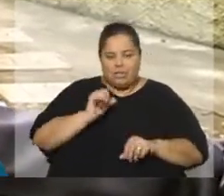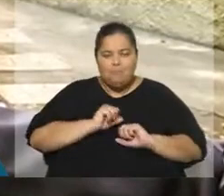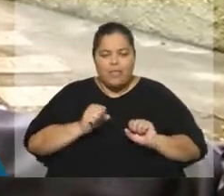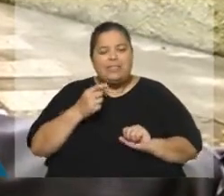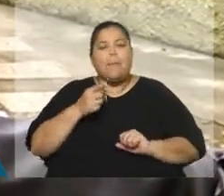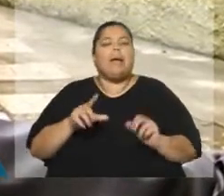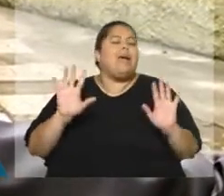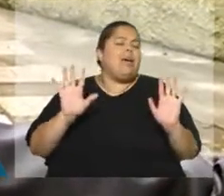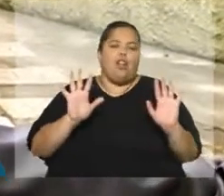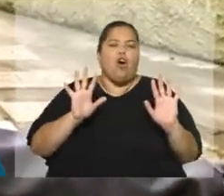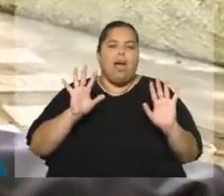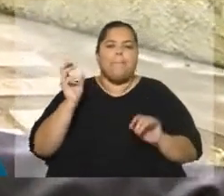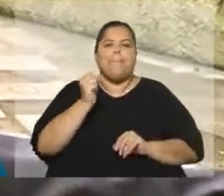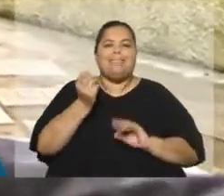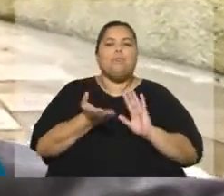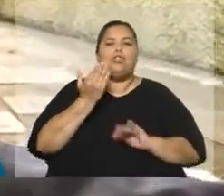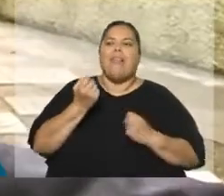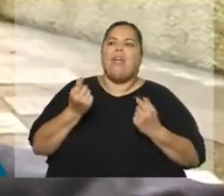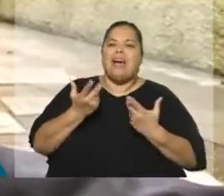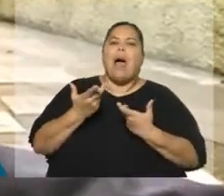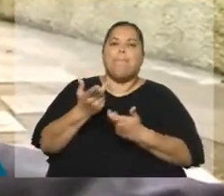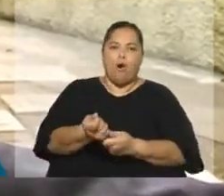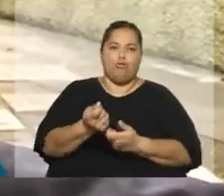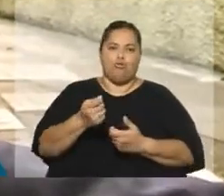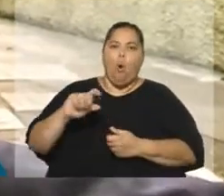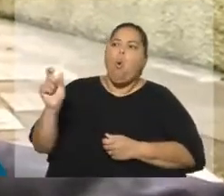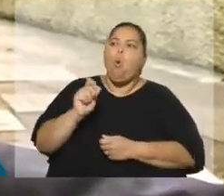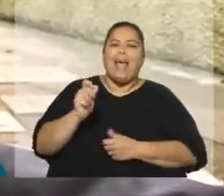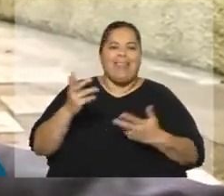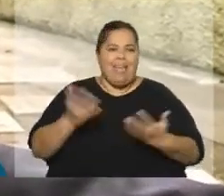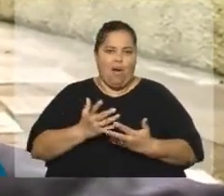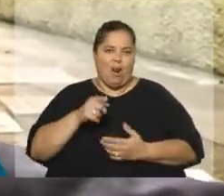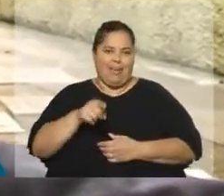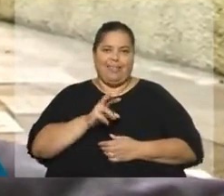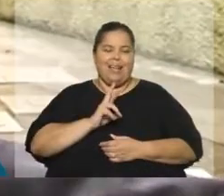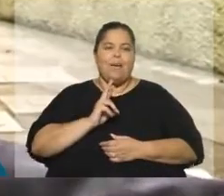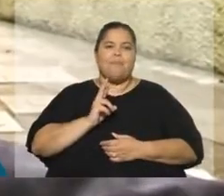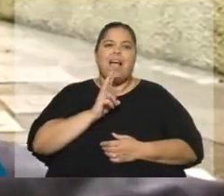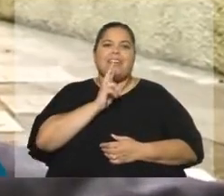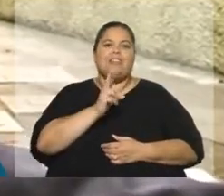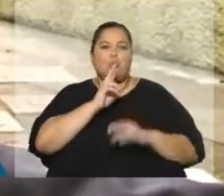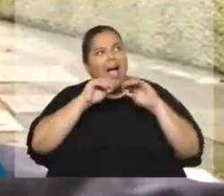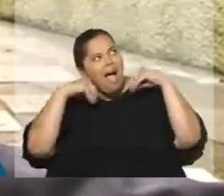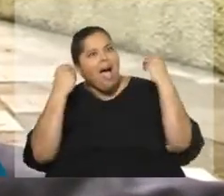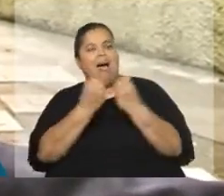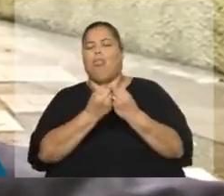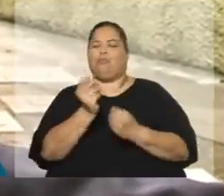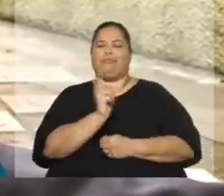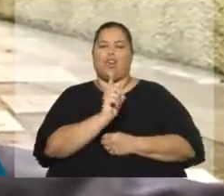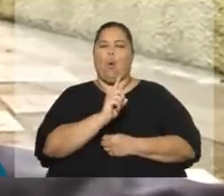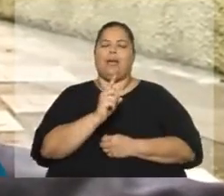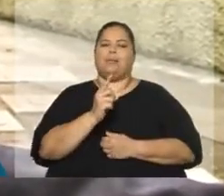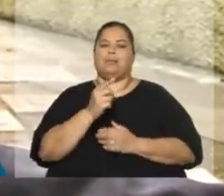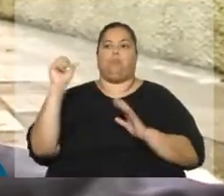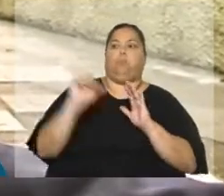a las urgencias del momento que a unos resultados que no van a ser en el margen total del banco, no van a ser tan